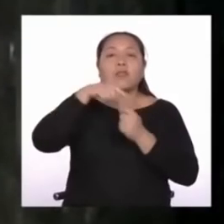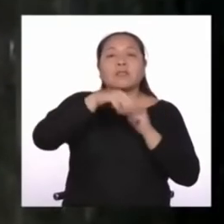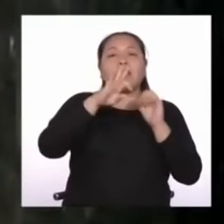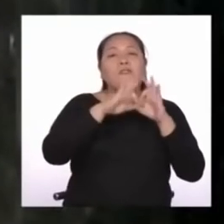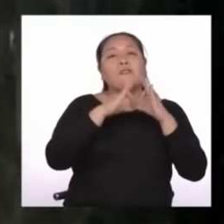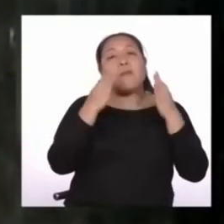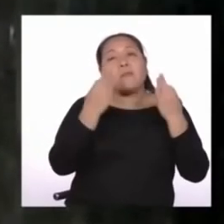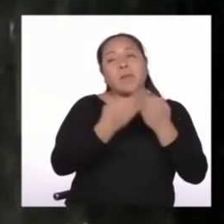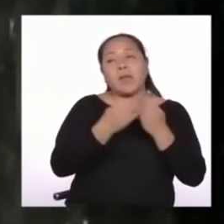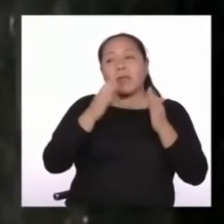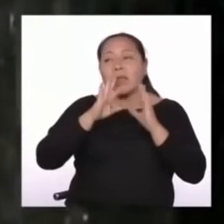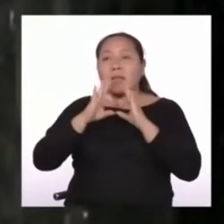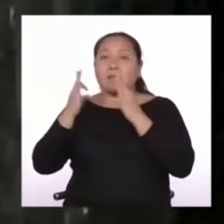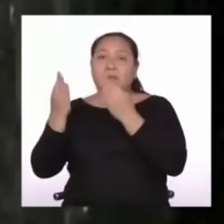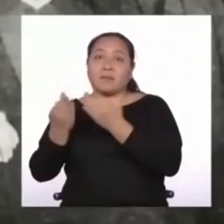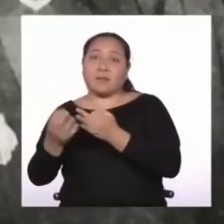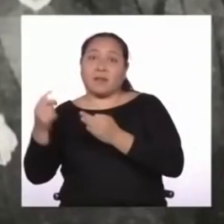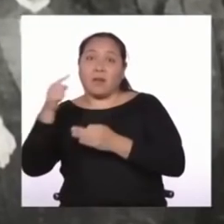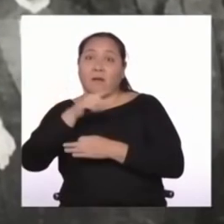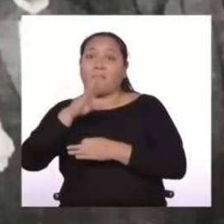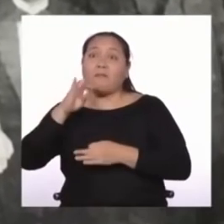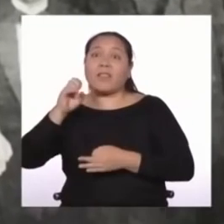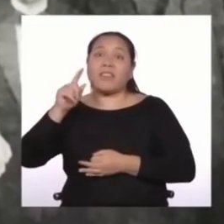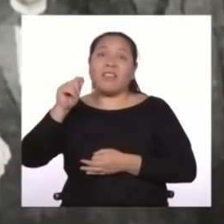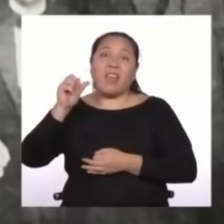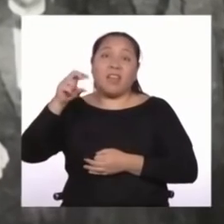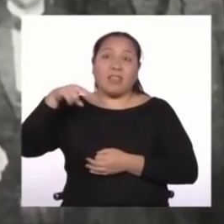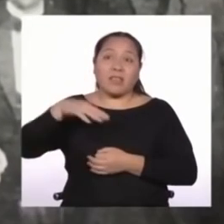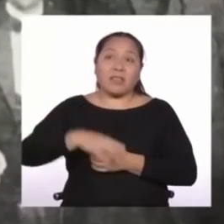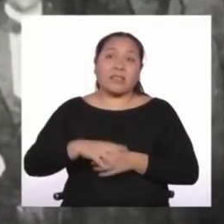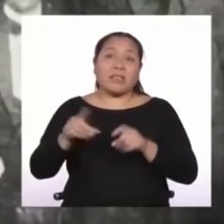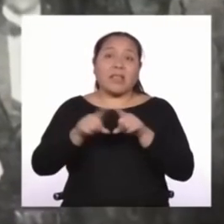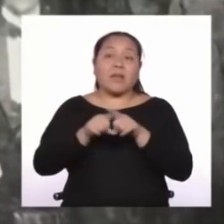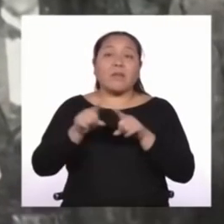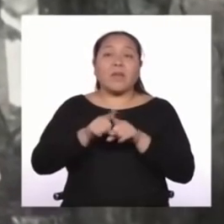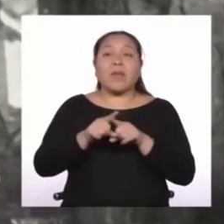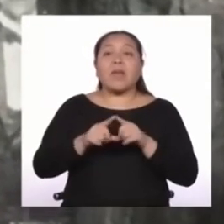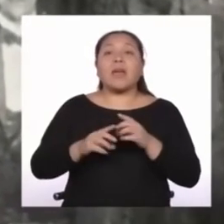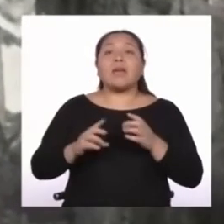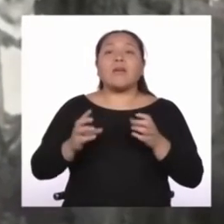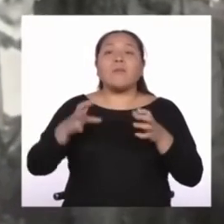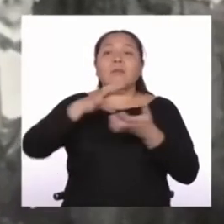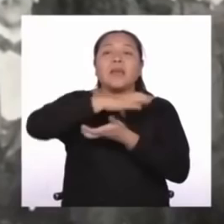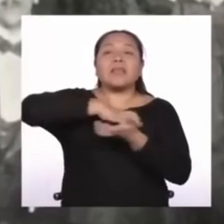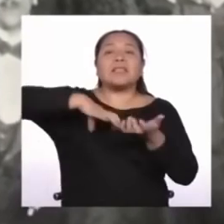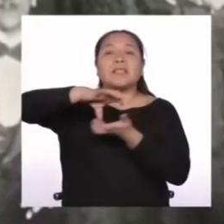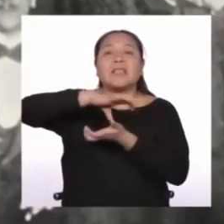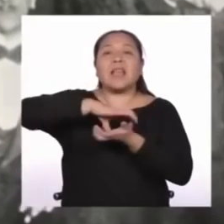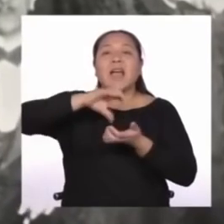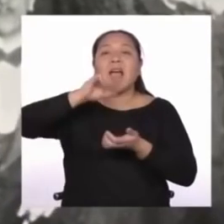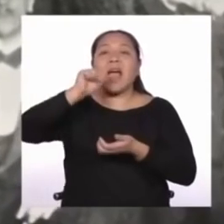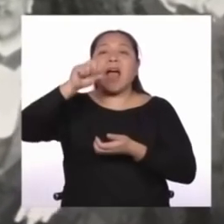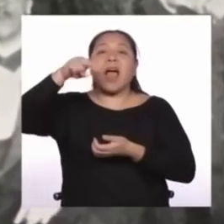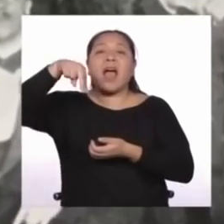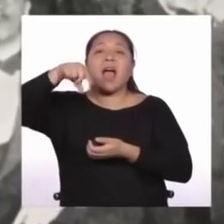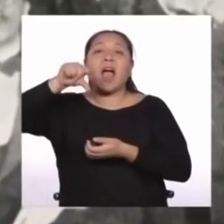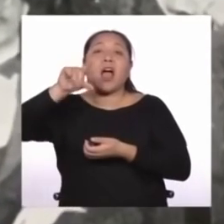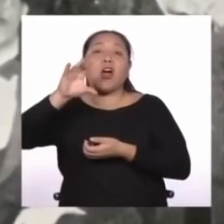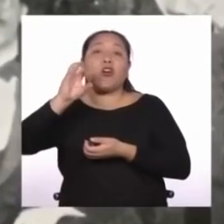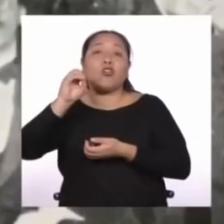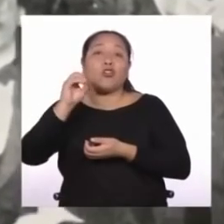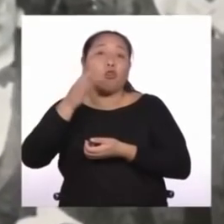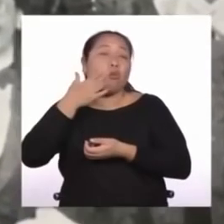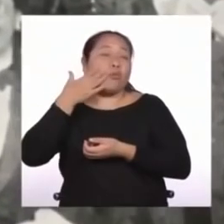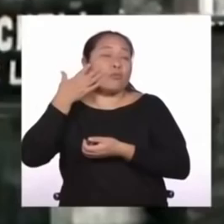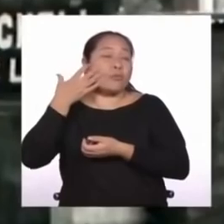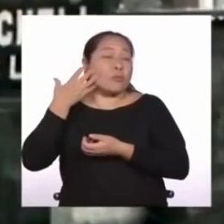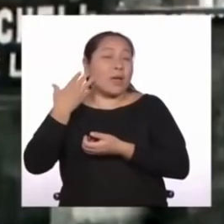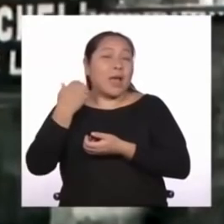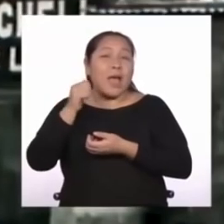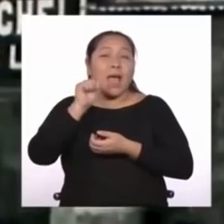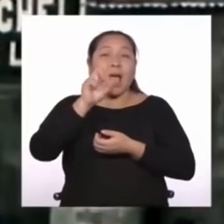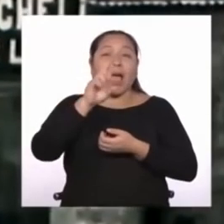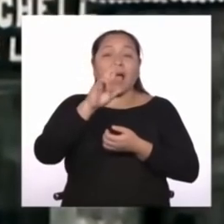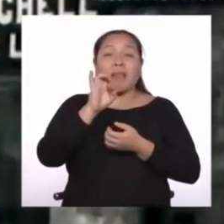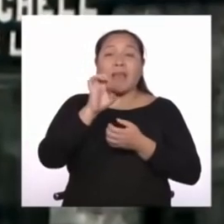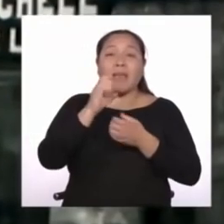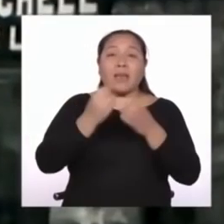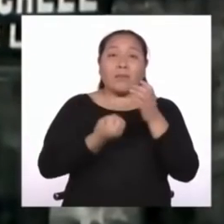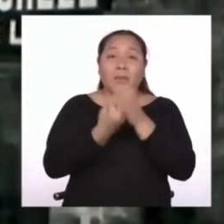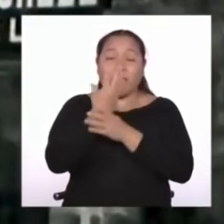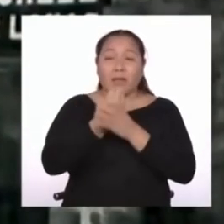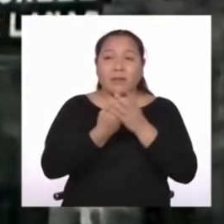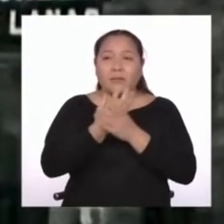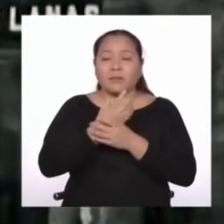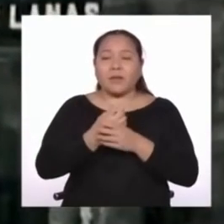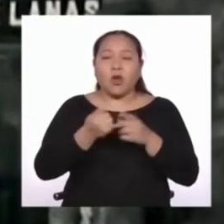familias británicas y después anglo-arequipeñas que controlan la producción de la lana en